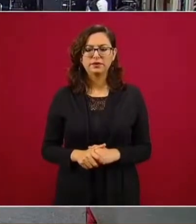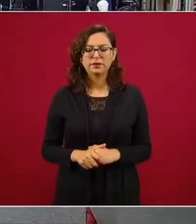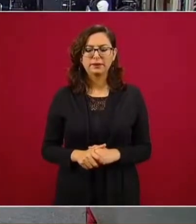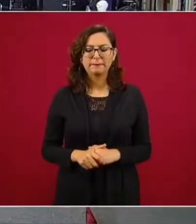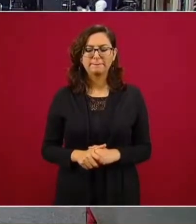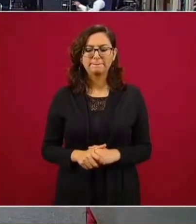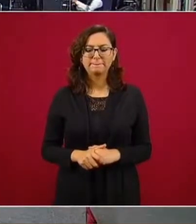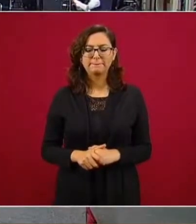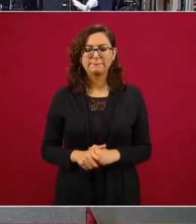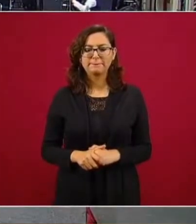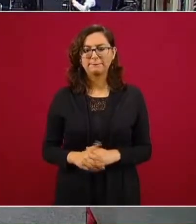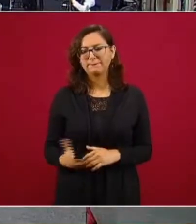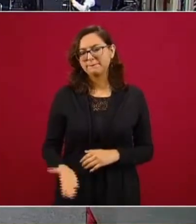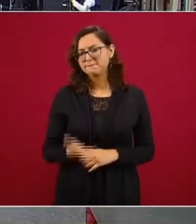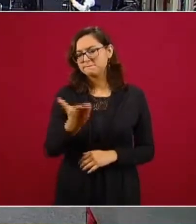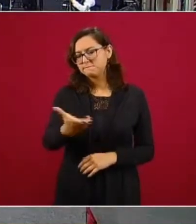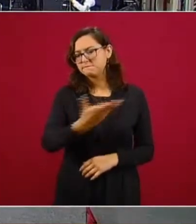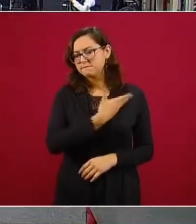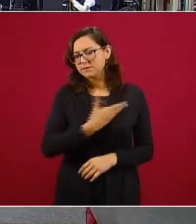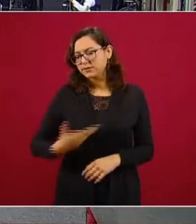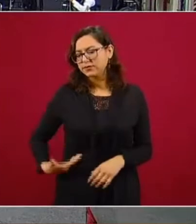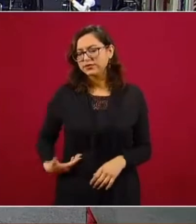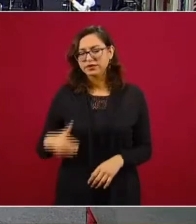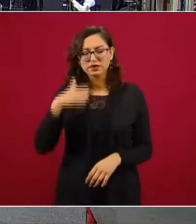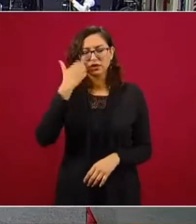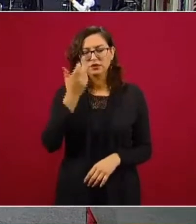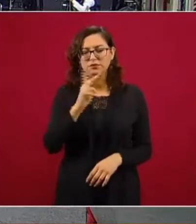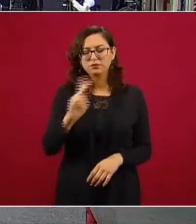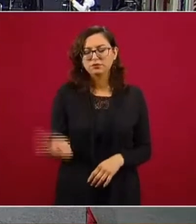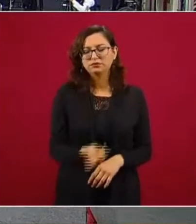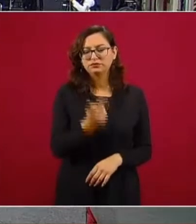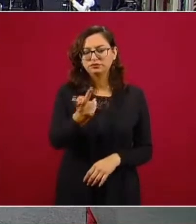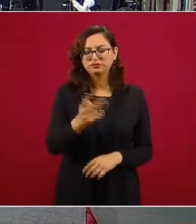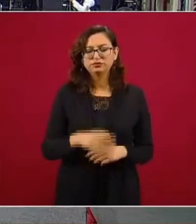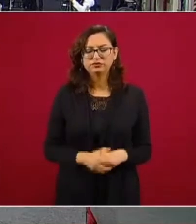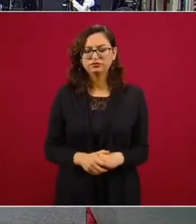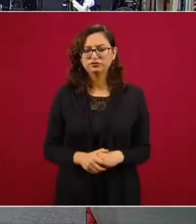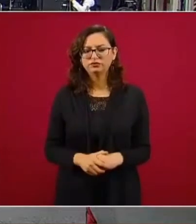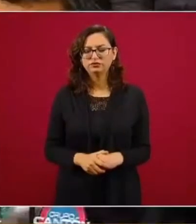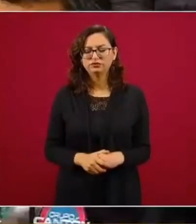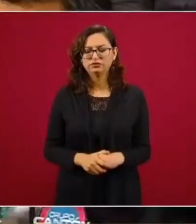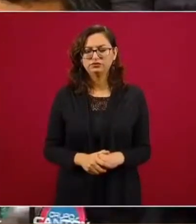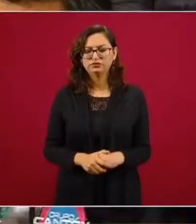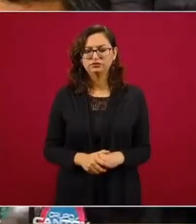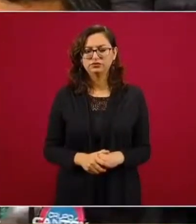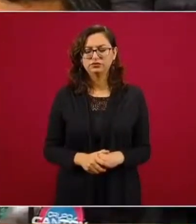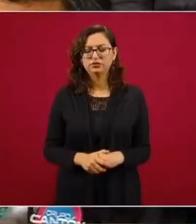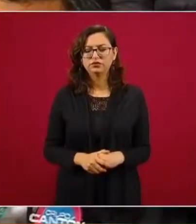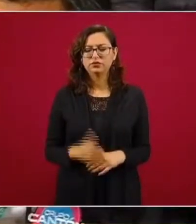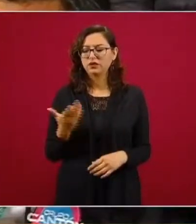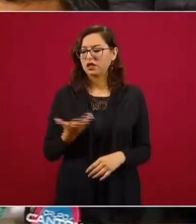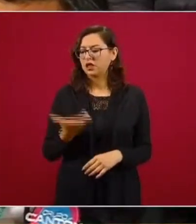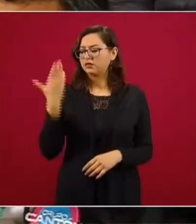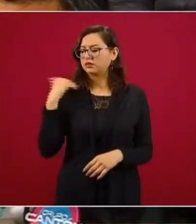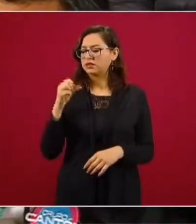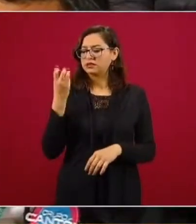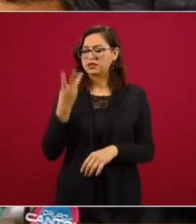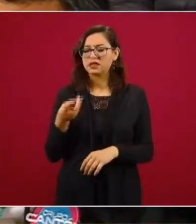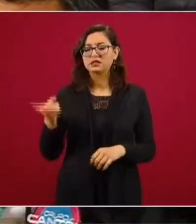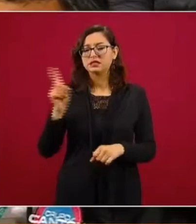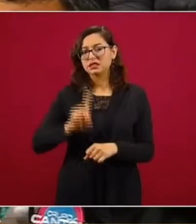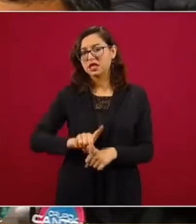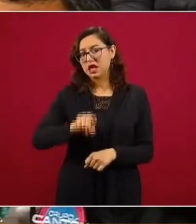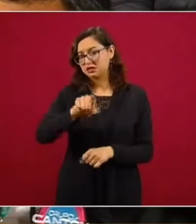Presidente, a usted quería preguntarle si pudiera darnos más detalles de lo que dijo hace 3 días,